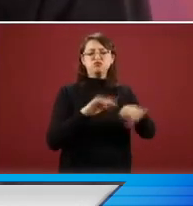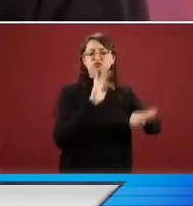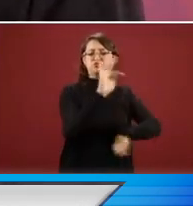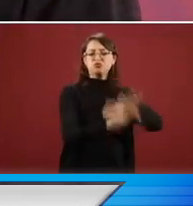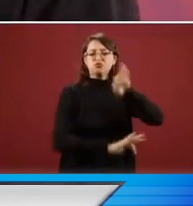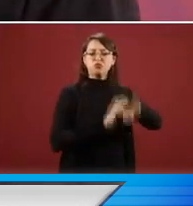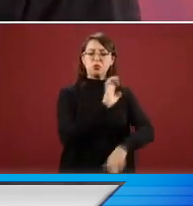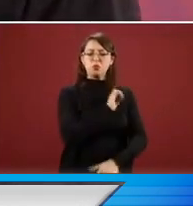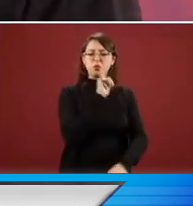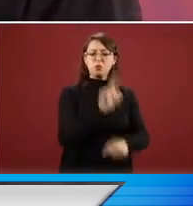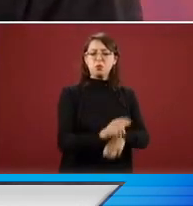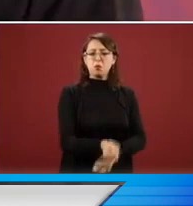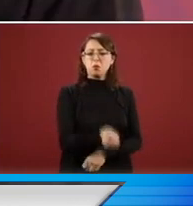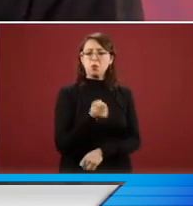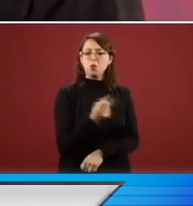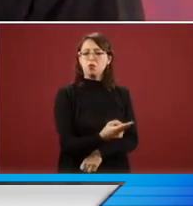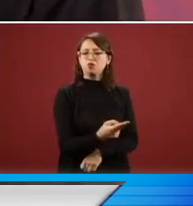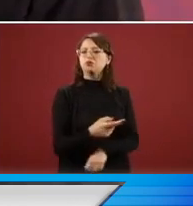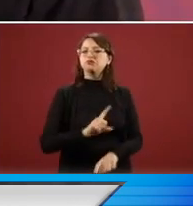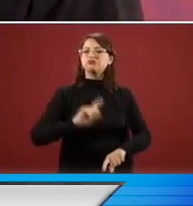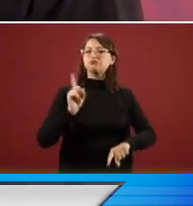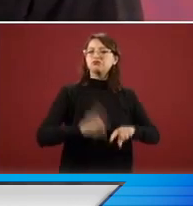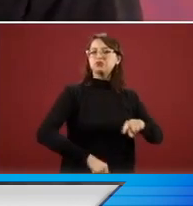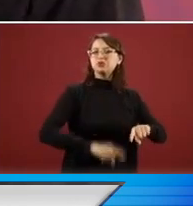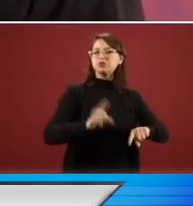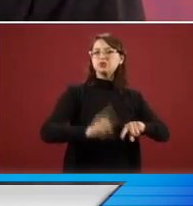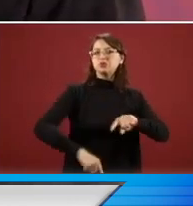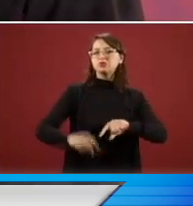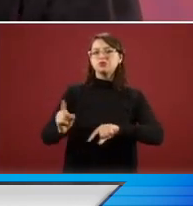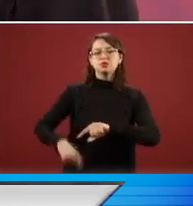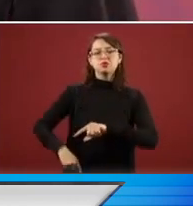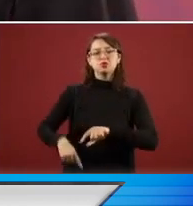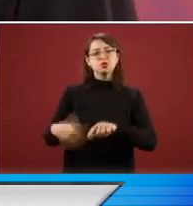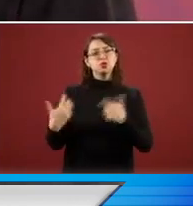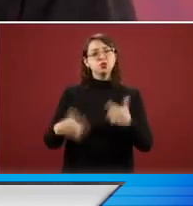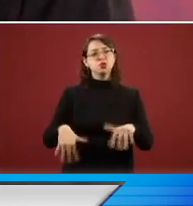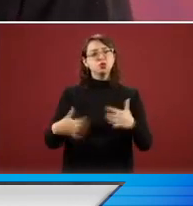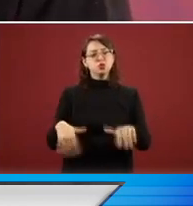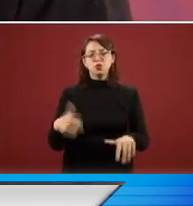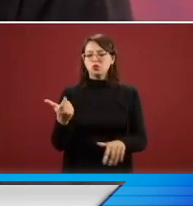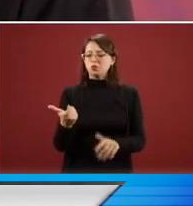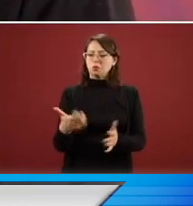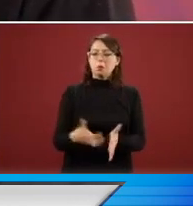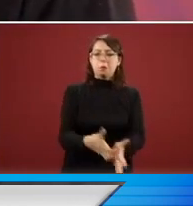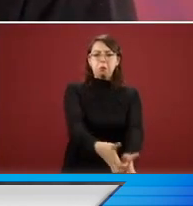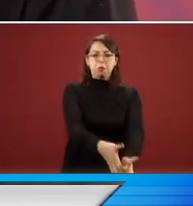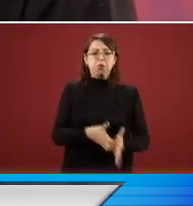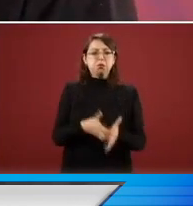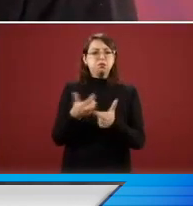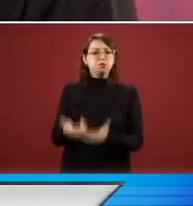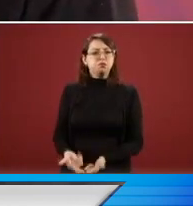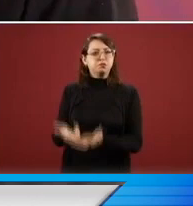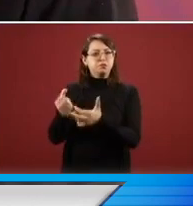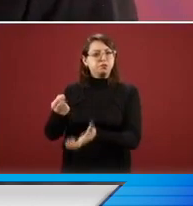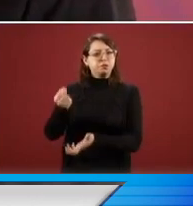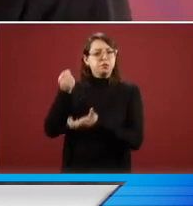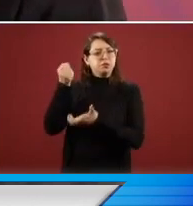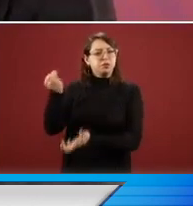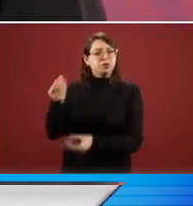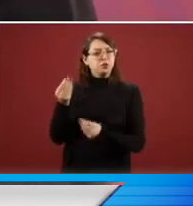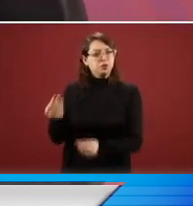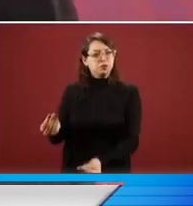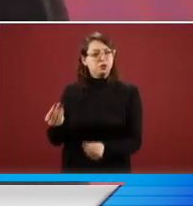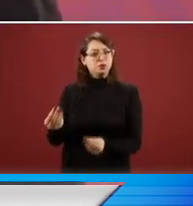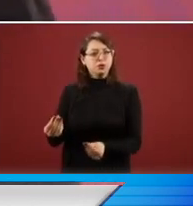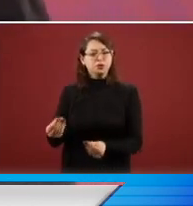médica. Esto se llevará a cabo en las unidades médicas rurales, en las unidades hospitales de salud y hospitales públicos. Para esto, el sector salud tendrá